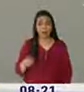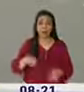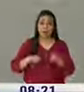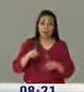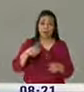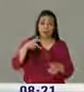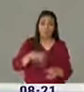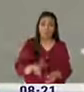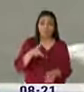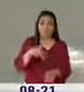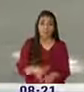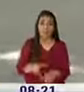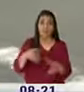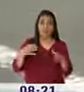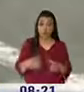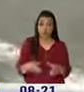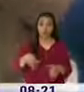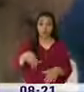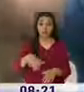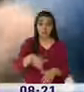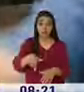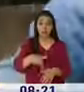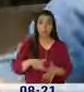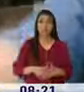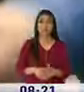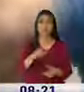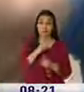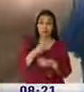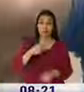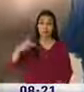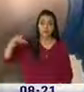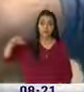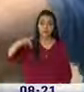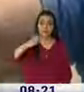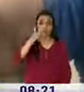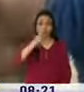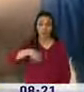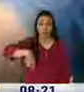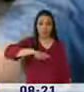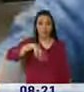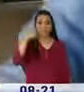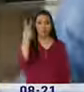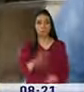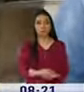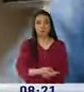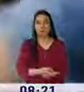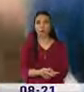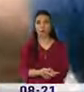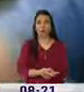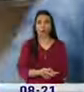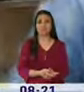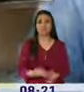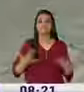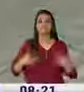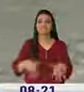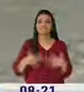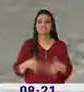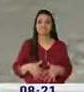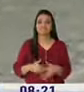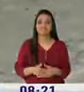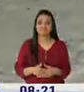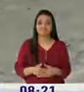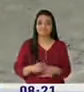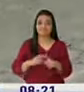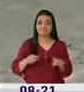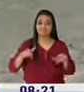los huecos que se encontraban llenos de agua. Que iba a cruzar para allá y no ha visto ese hueco y ¡tum! Me caí al pie y se cayó.